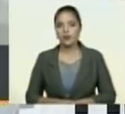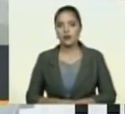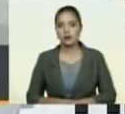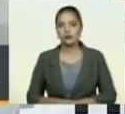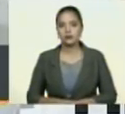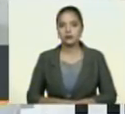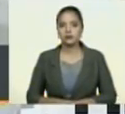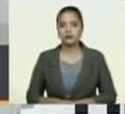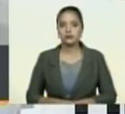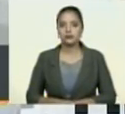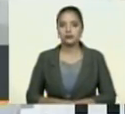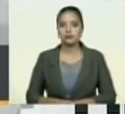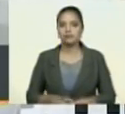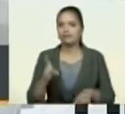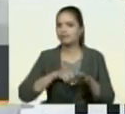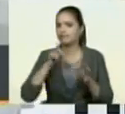tenemos